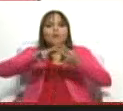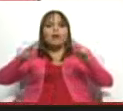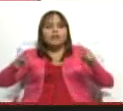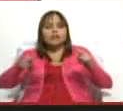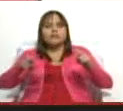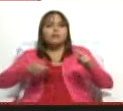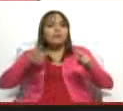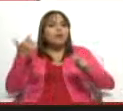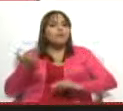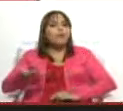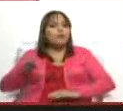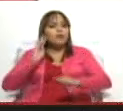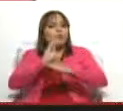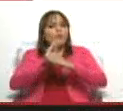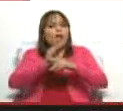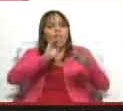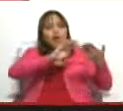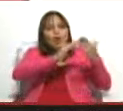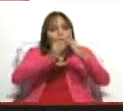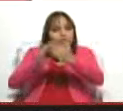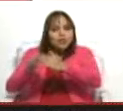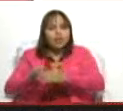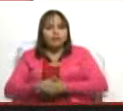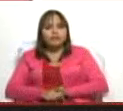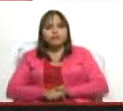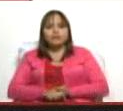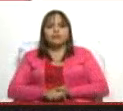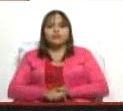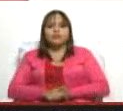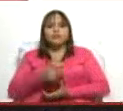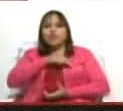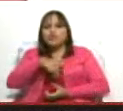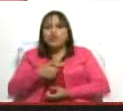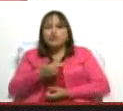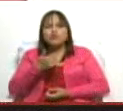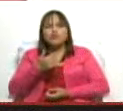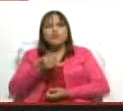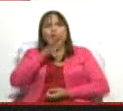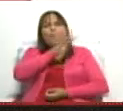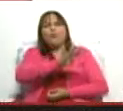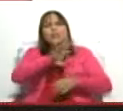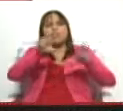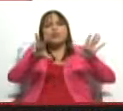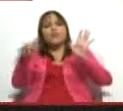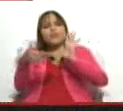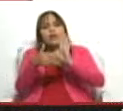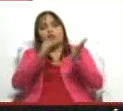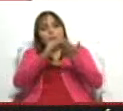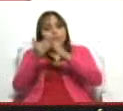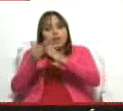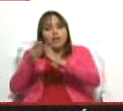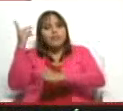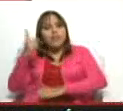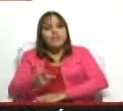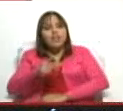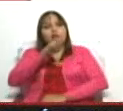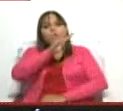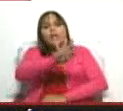comunidad. Sin números redondos, nosotros tenemos 48 mil comunidades, vamos a tener 48